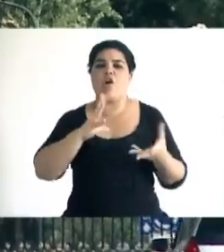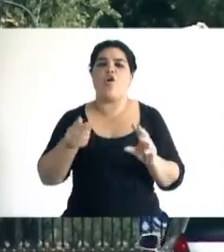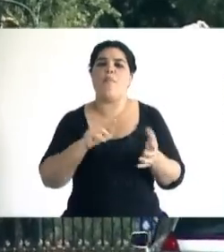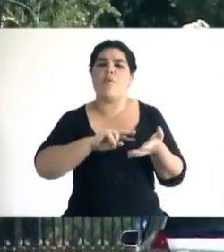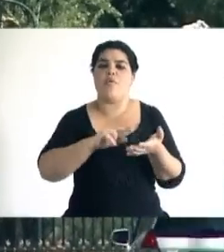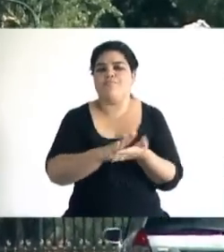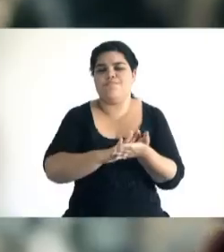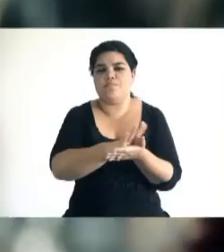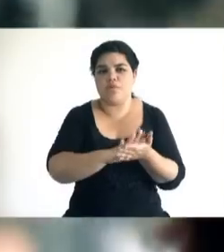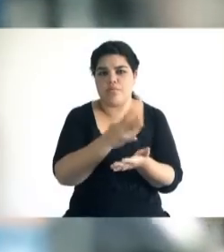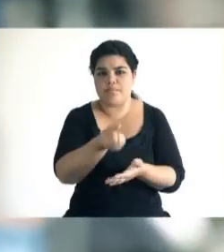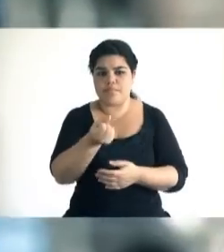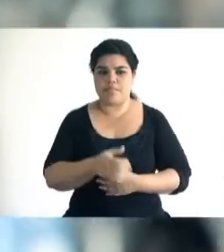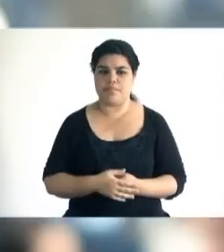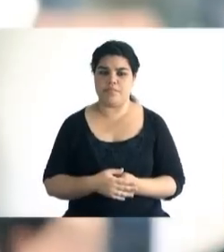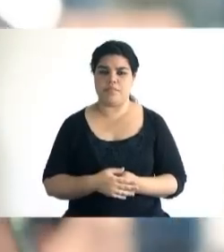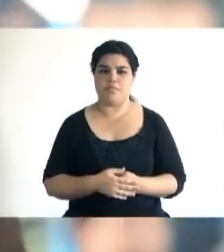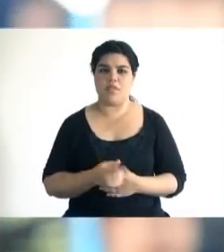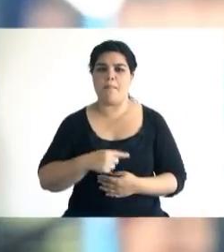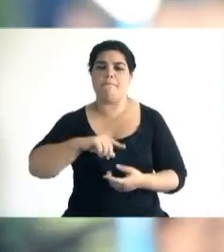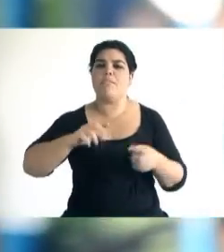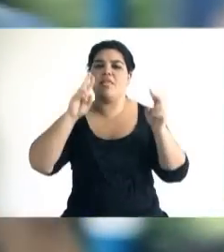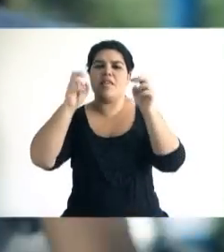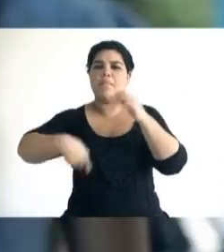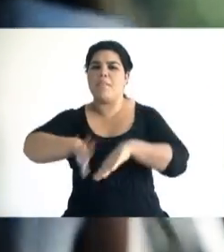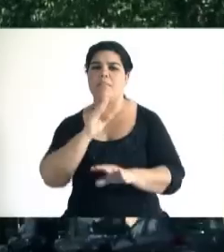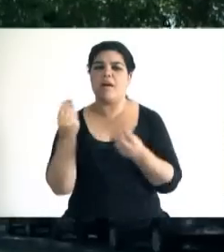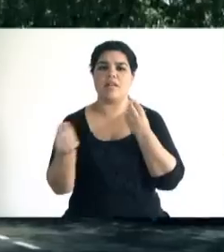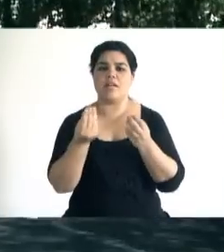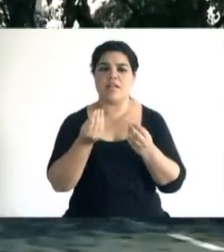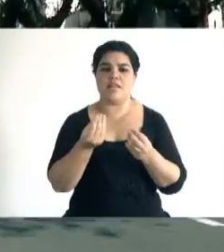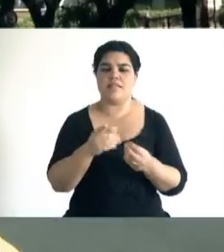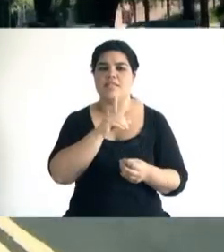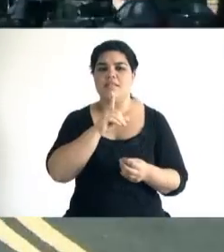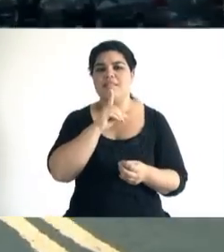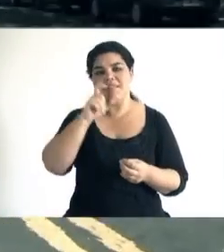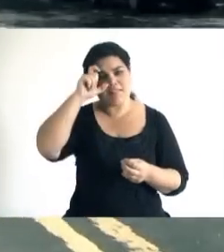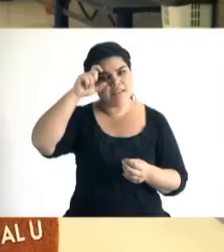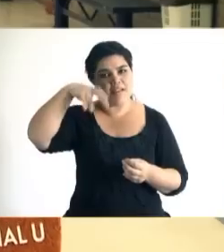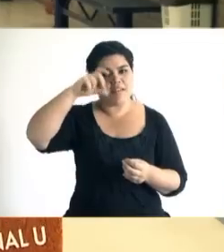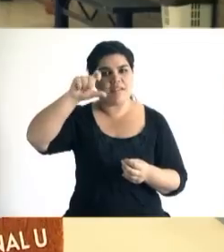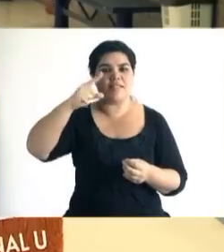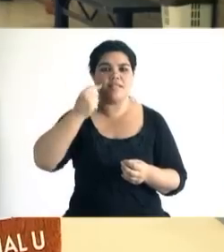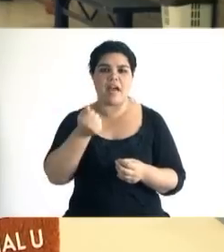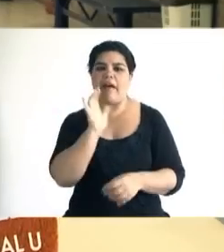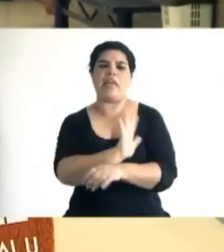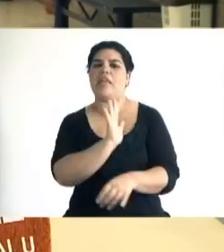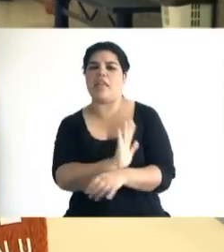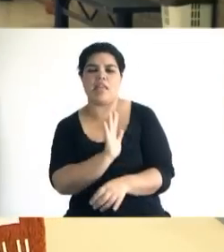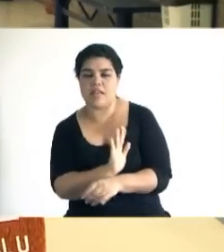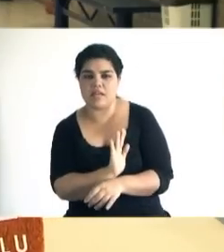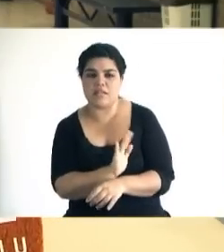que encaminar el problema. La temática que más preguntan es sobretenencia, qué significa, en qué consiste